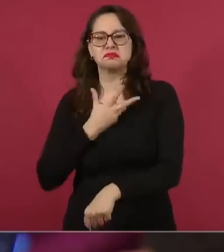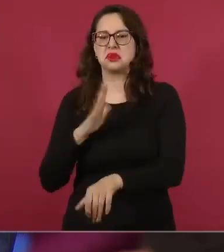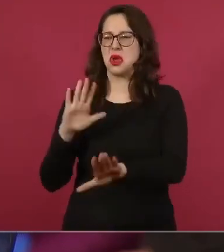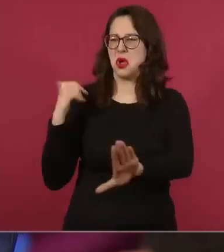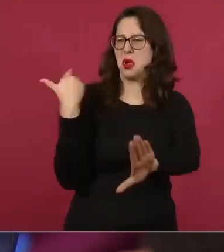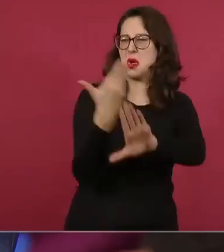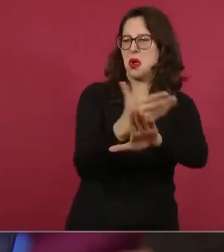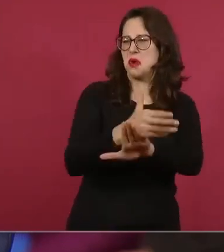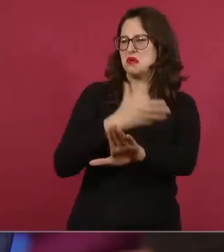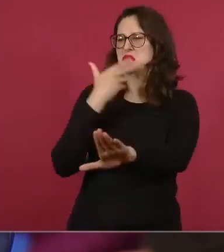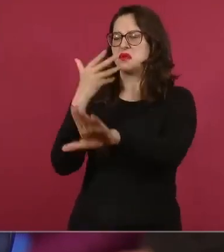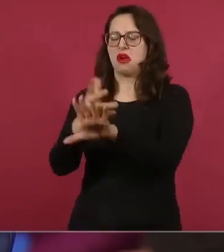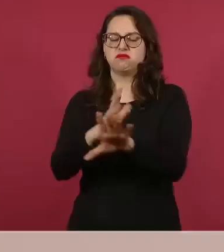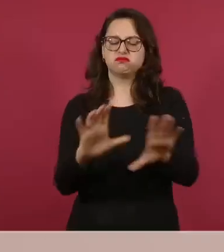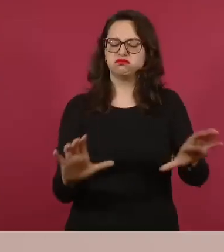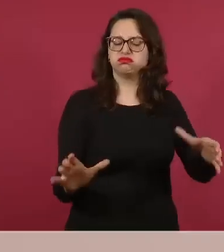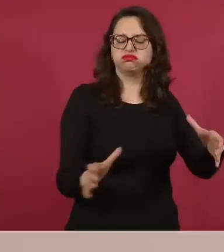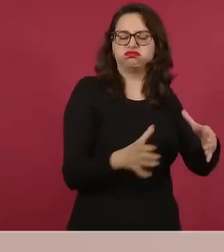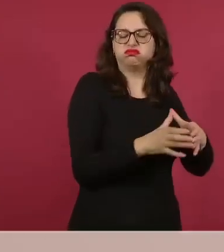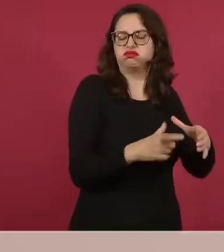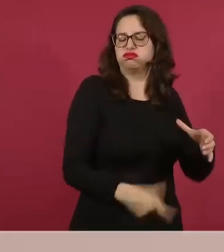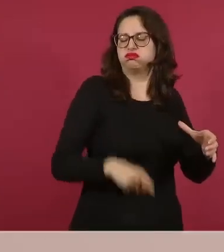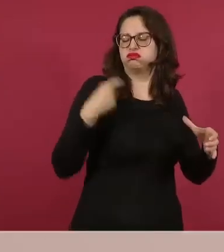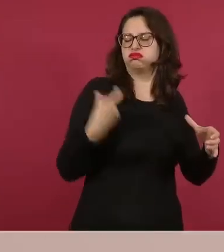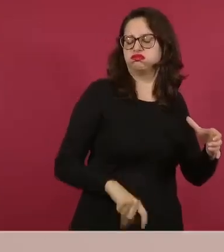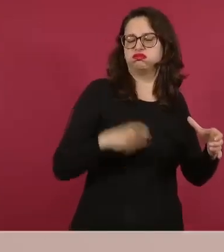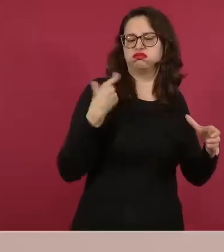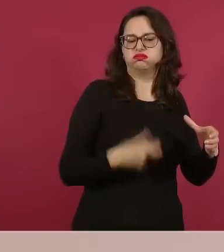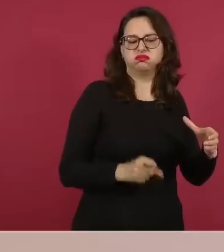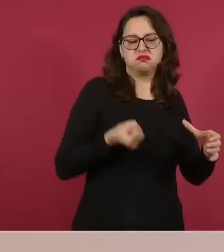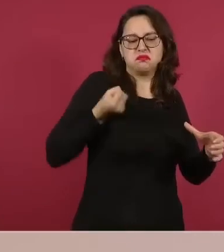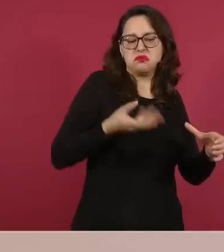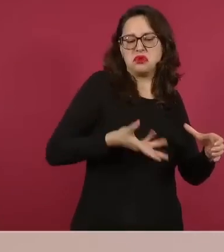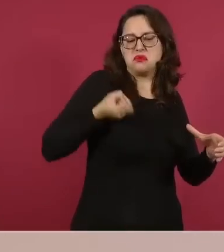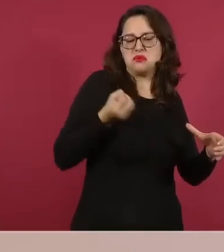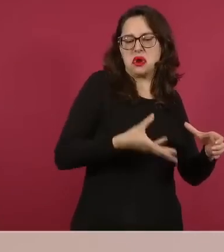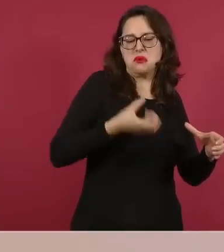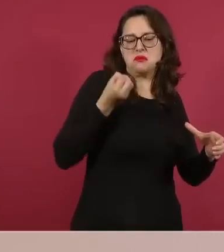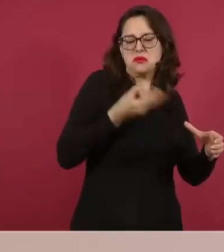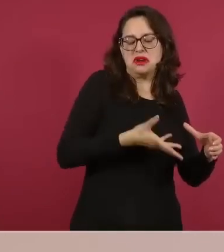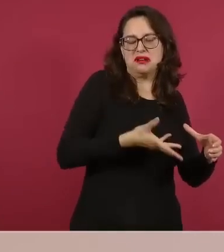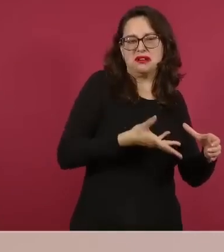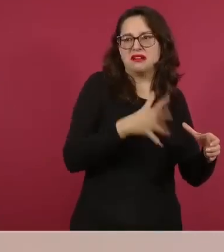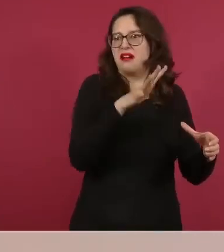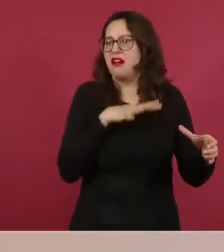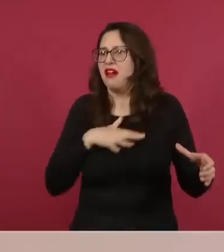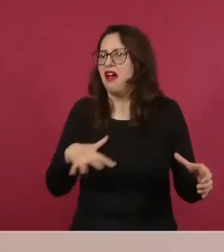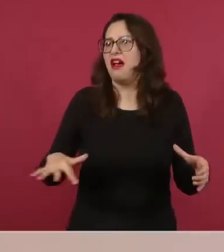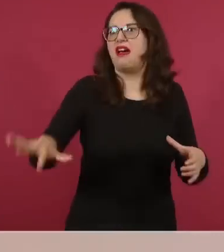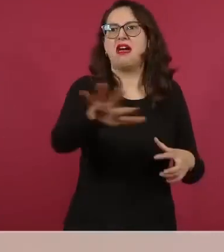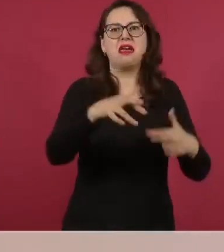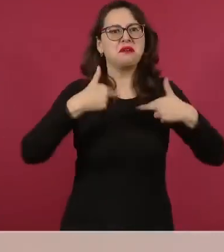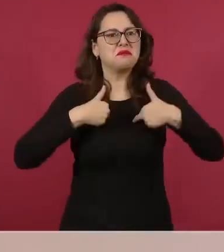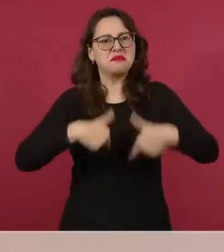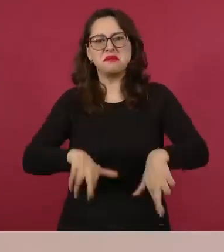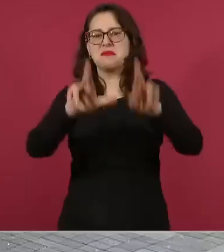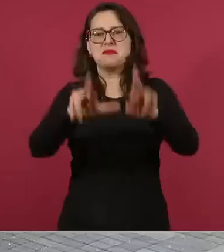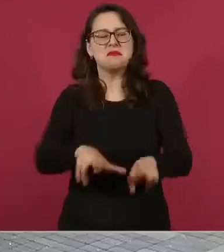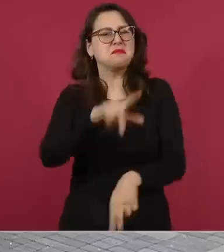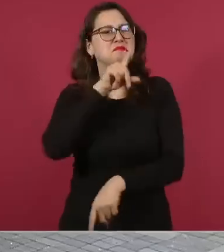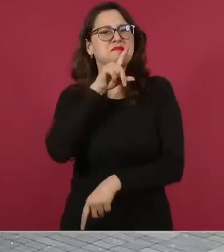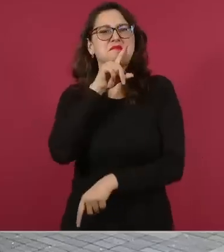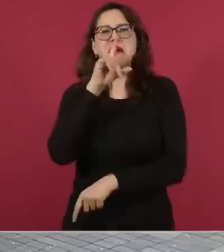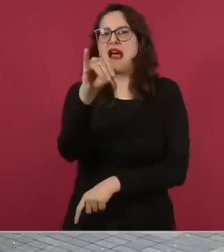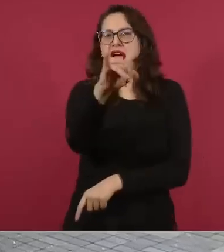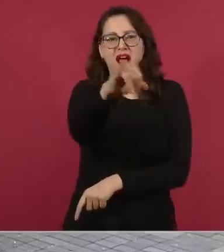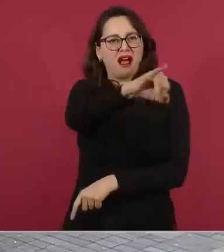de oligarquía. El gobierno nunca estuvo del lado de